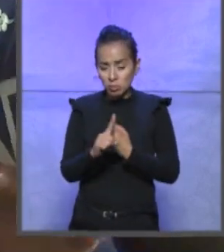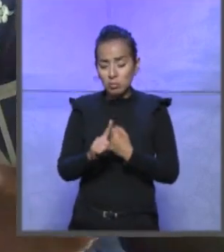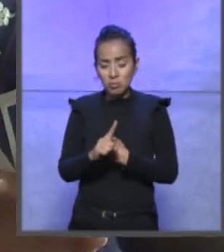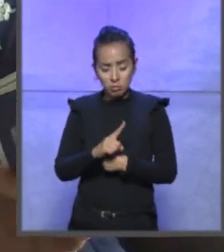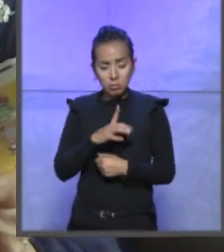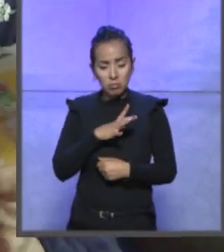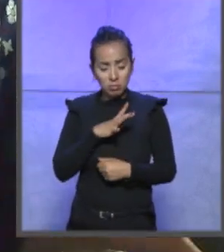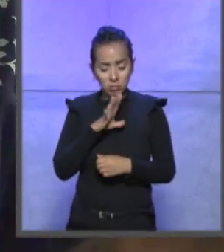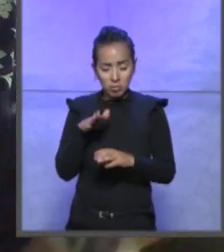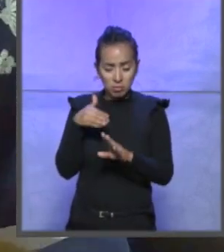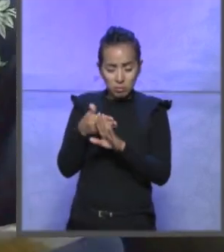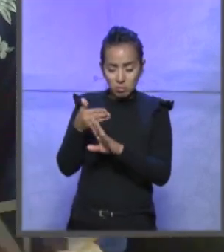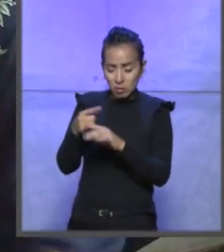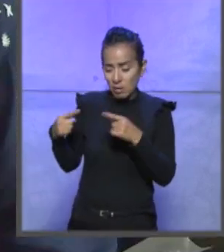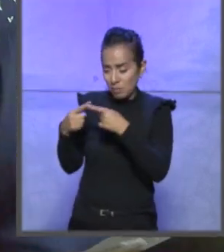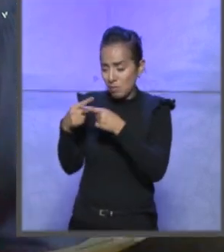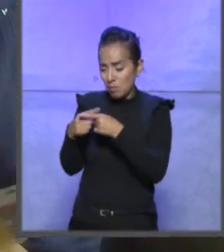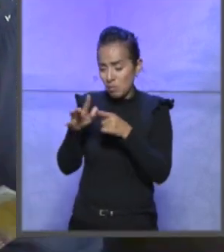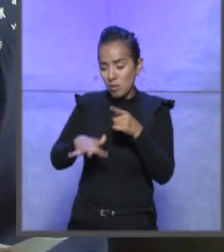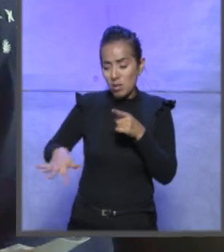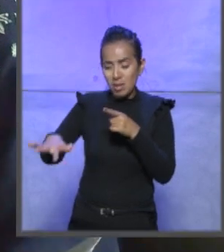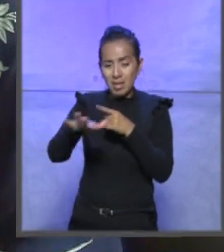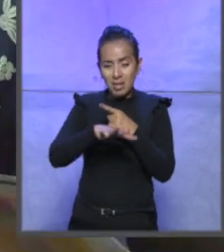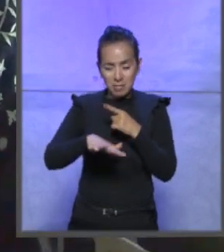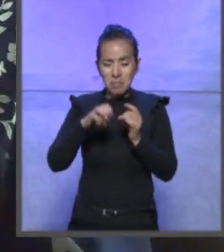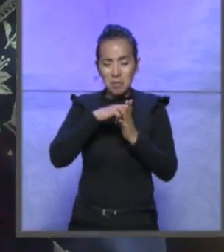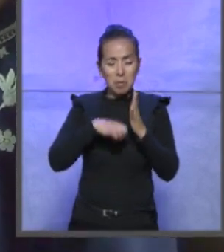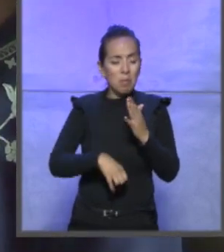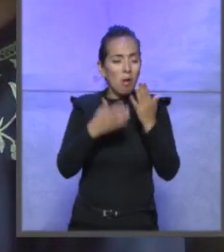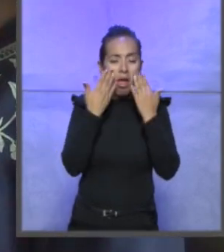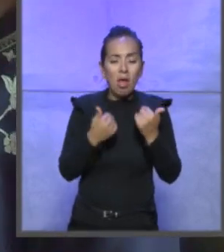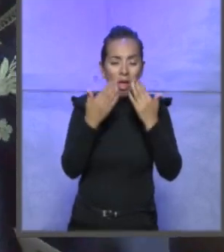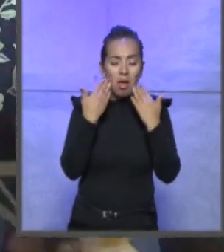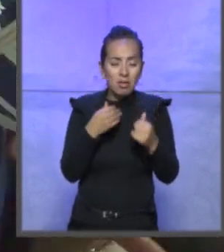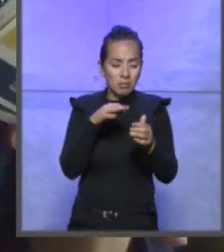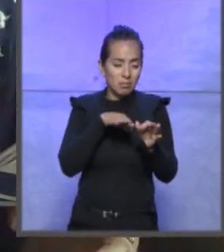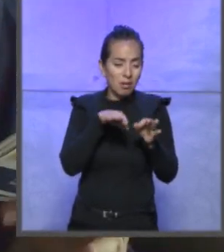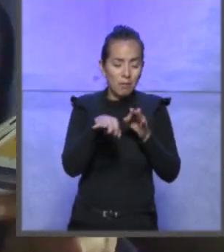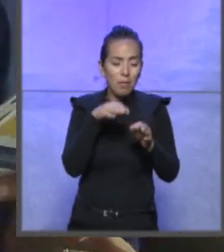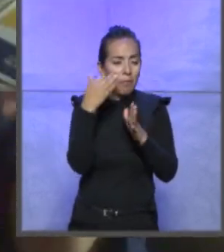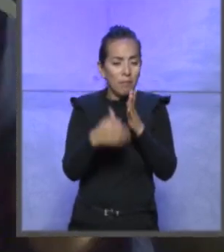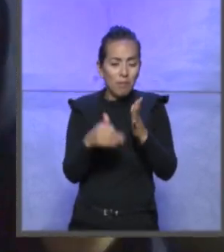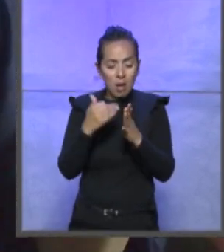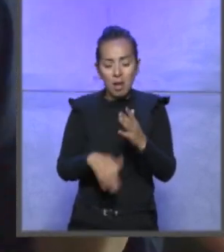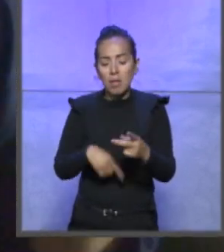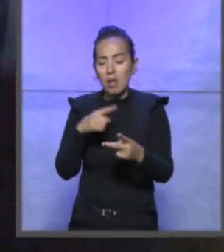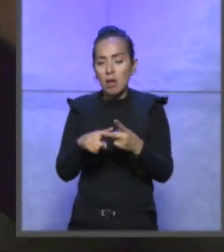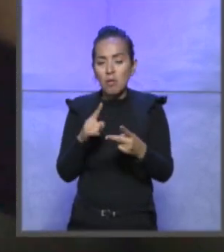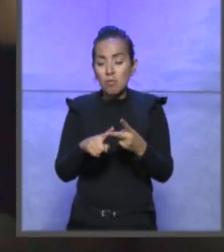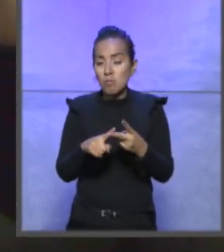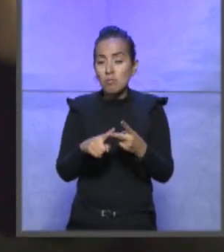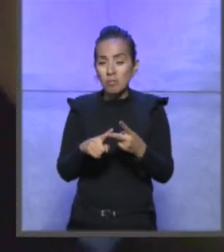también problemas que afectan a la mayoría de la población, como por ejemplo el desempleo, como por ejemplo la